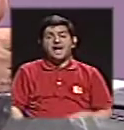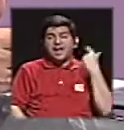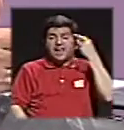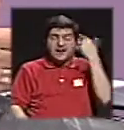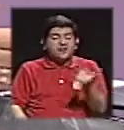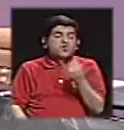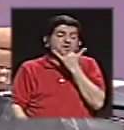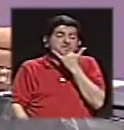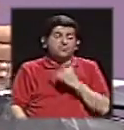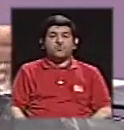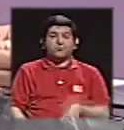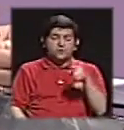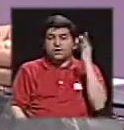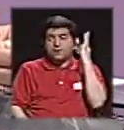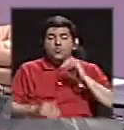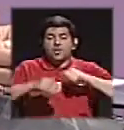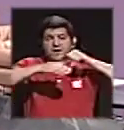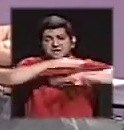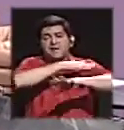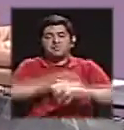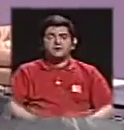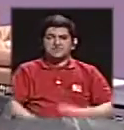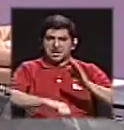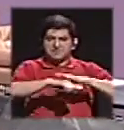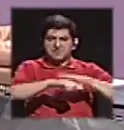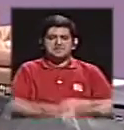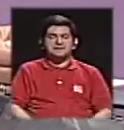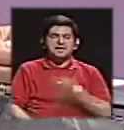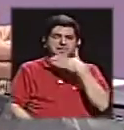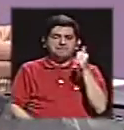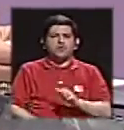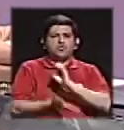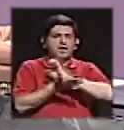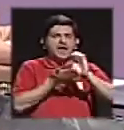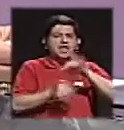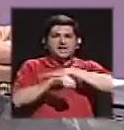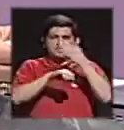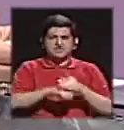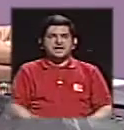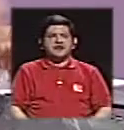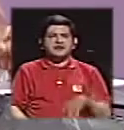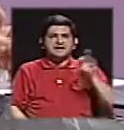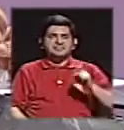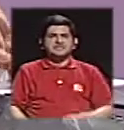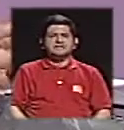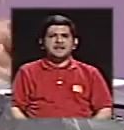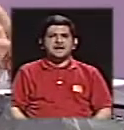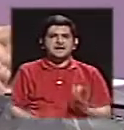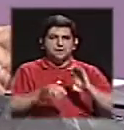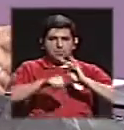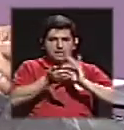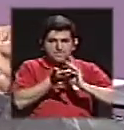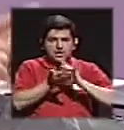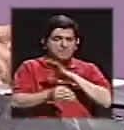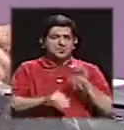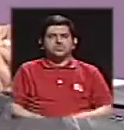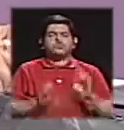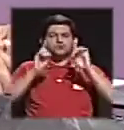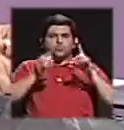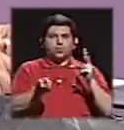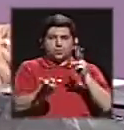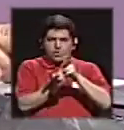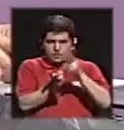Estado porque las mujeres llegan a abortar, entonces hay que permitir la anticoncepción y hay que dar educación sexual. Y son todos argumentos para impedir